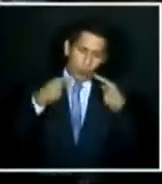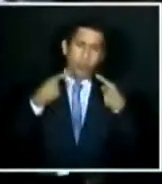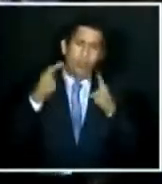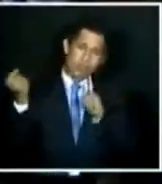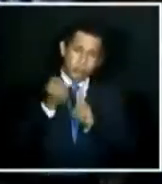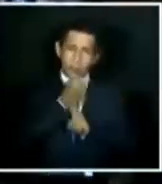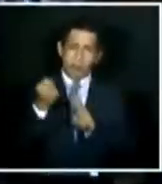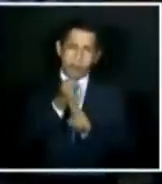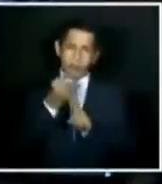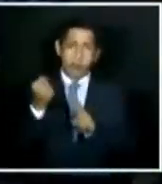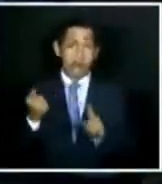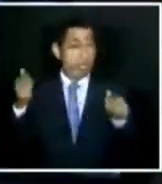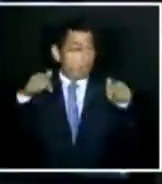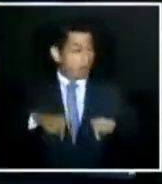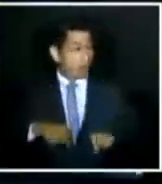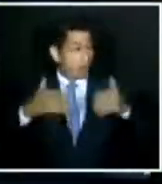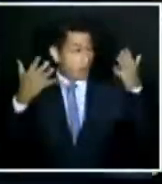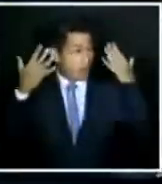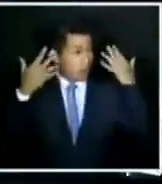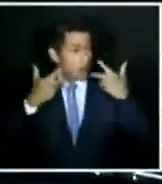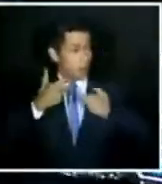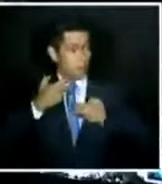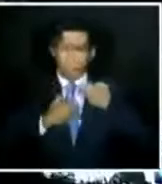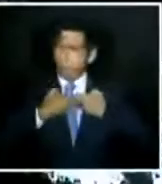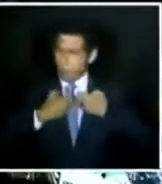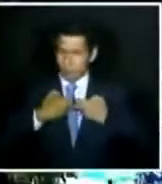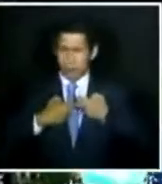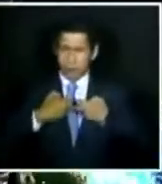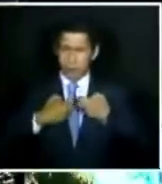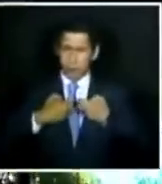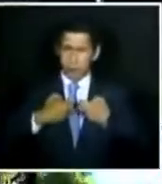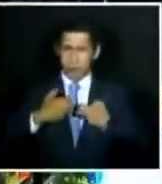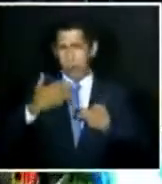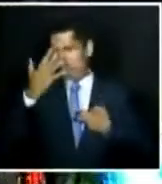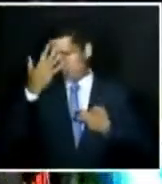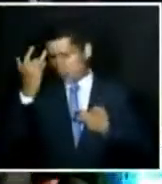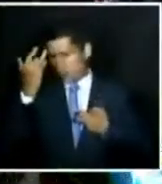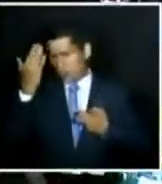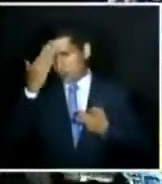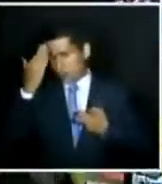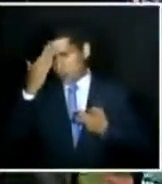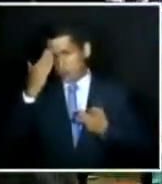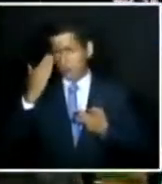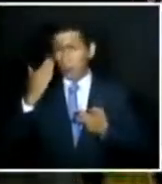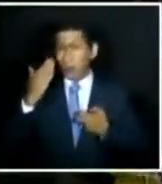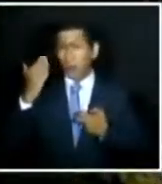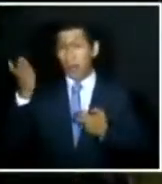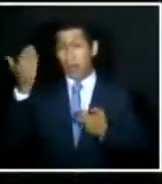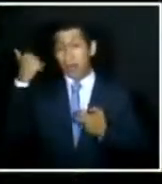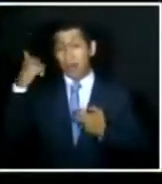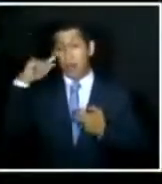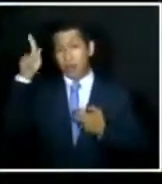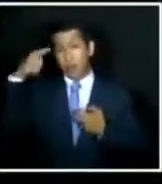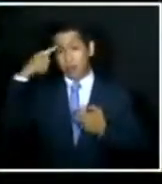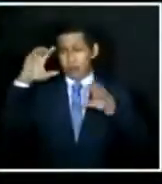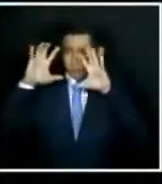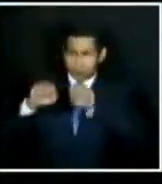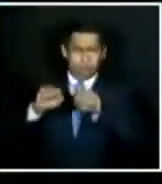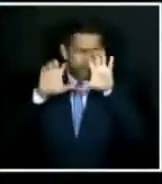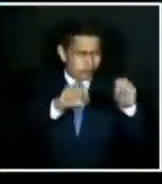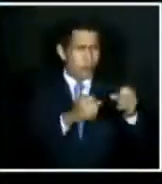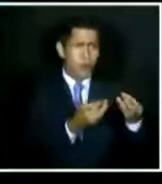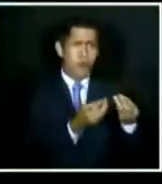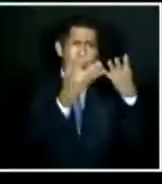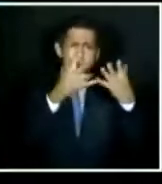país y en Guayaquil se debe en gran medida a la reacción de las mafias que han visto afectados sus